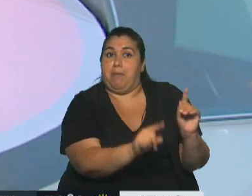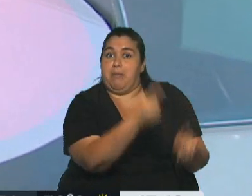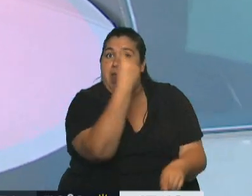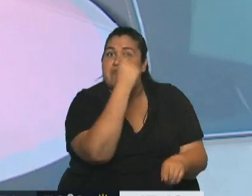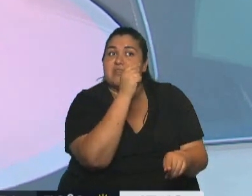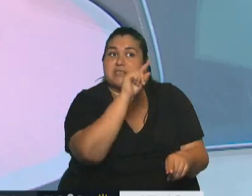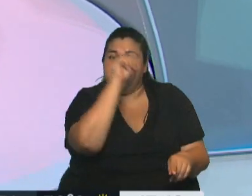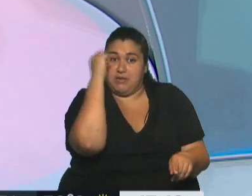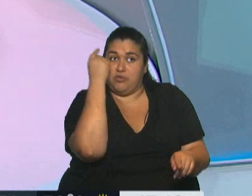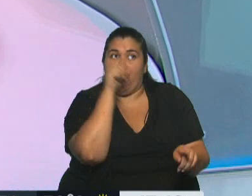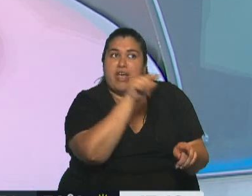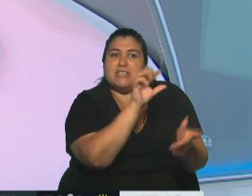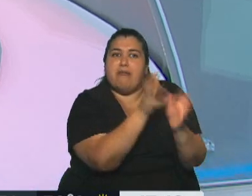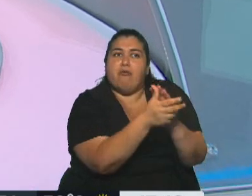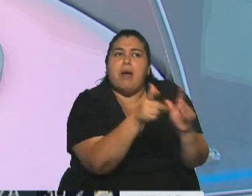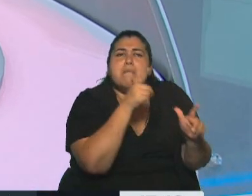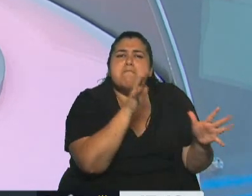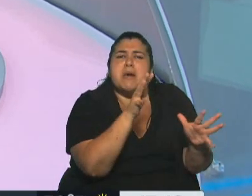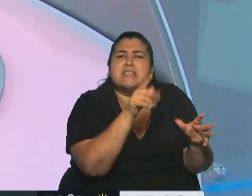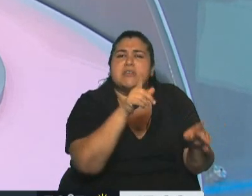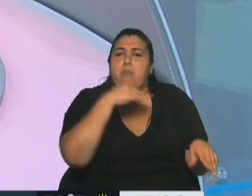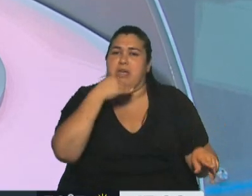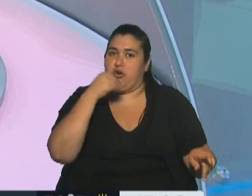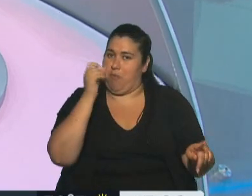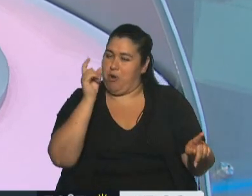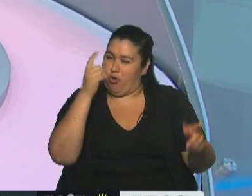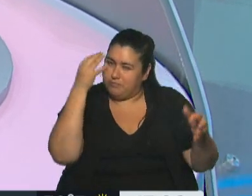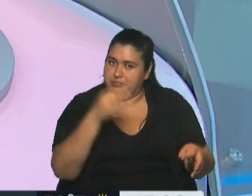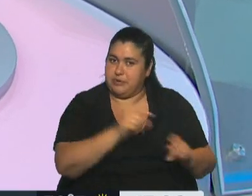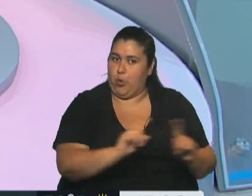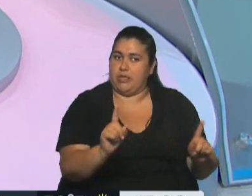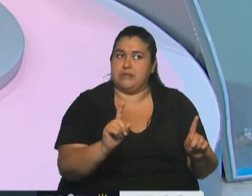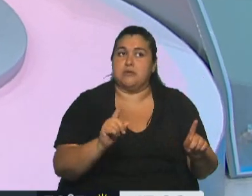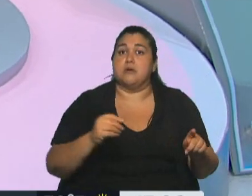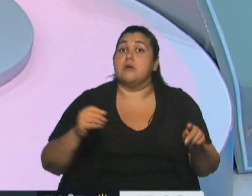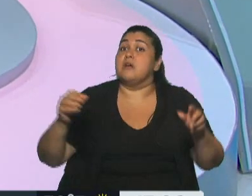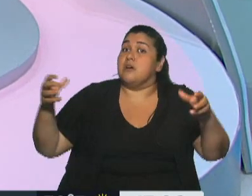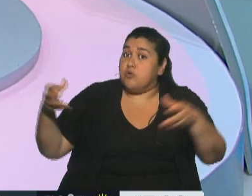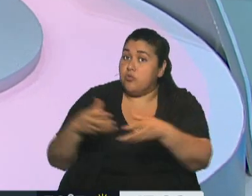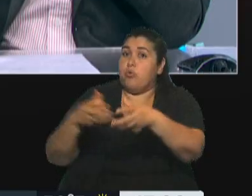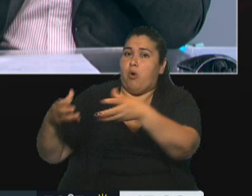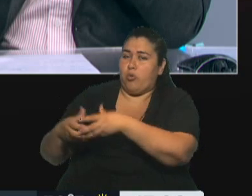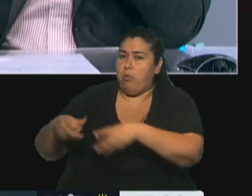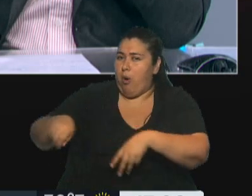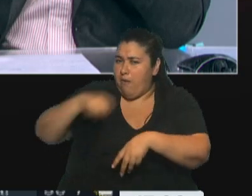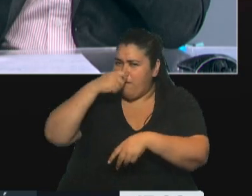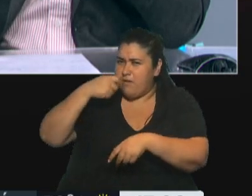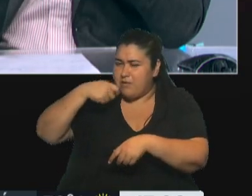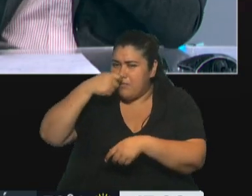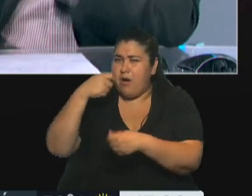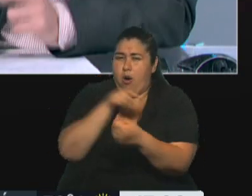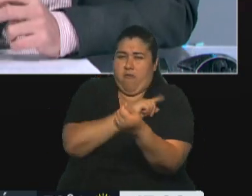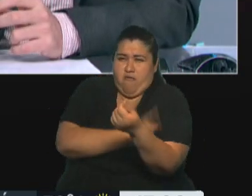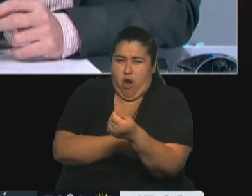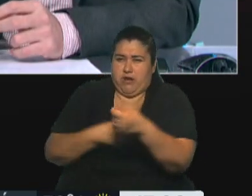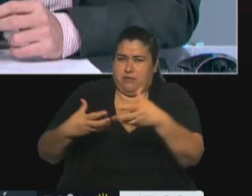sentido no es México, o sea, no es la larga construcción de bandas narcos y carteles mexicanos, sino que uno